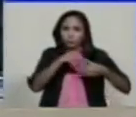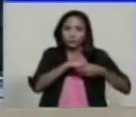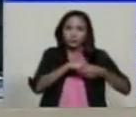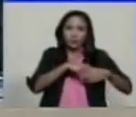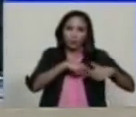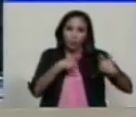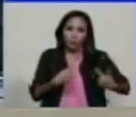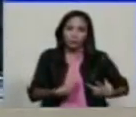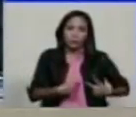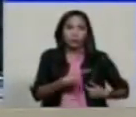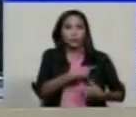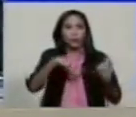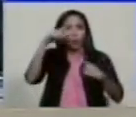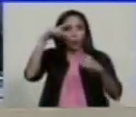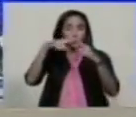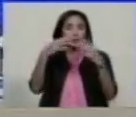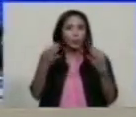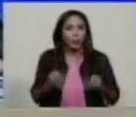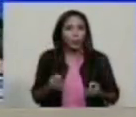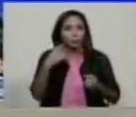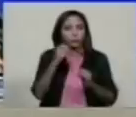una causa justa.